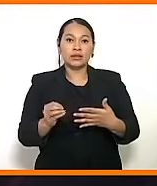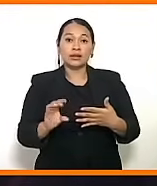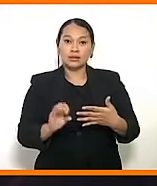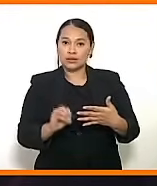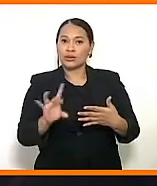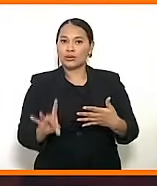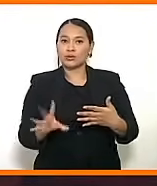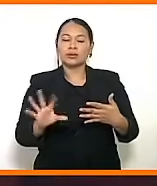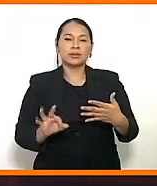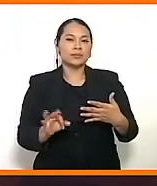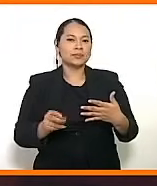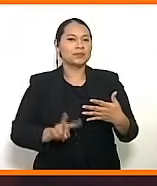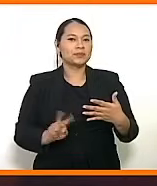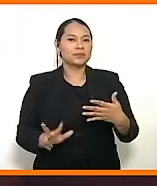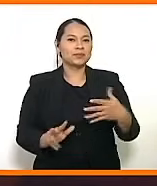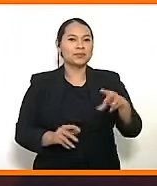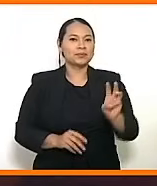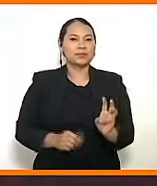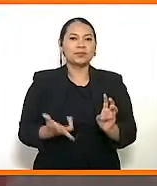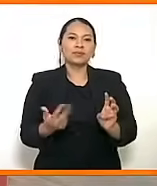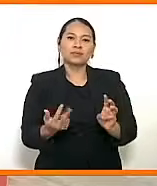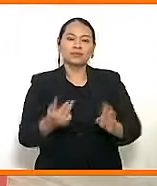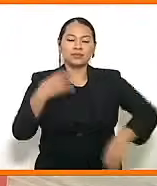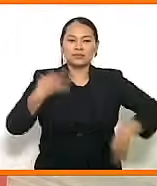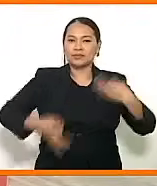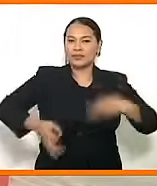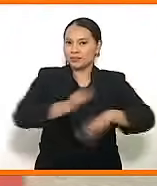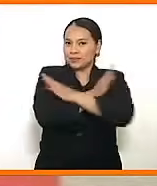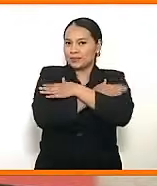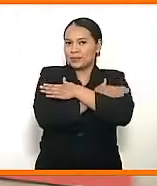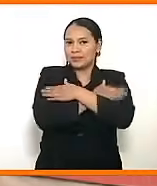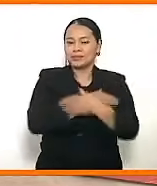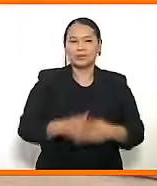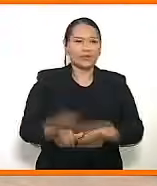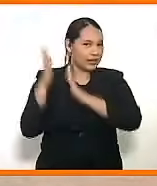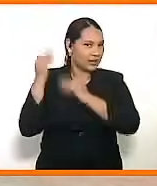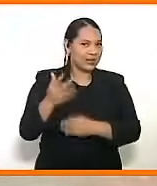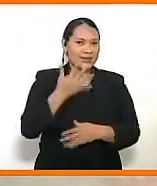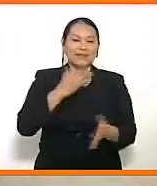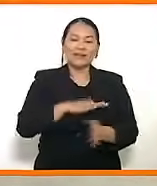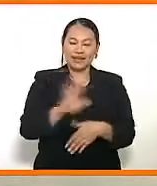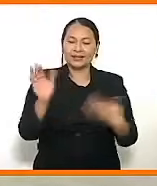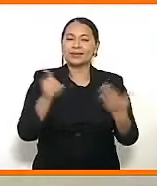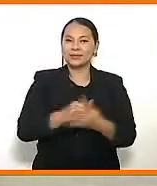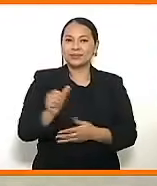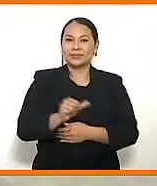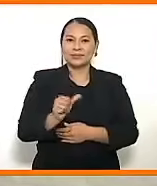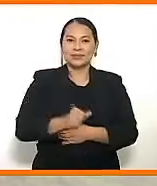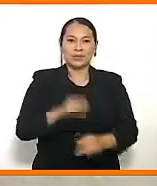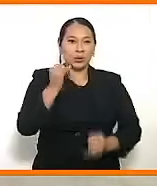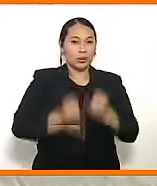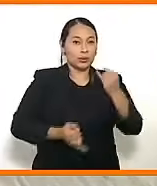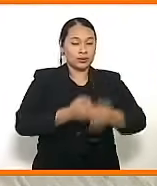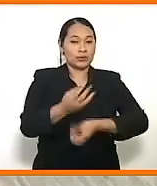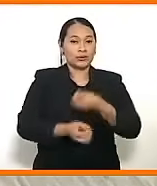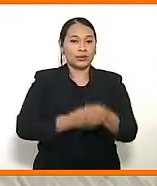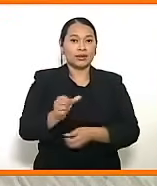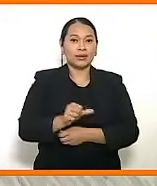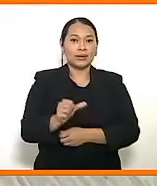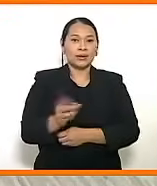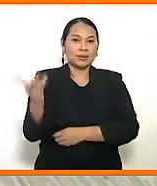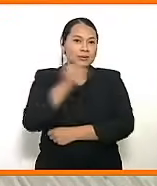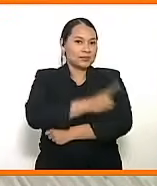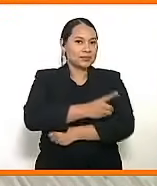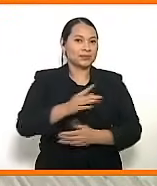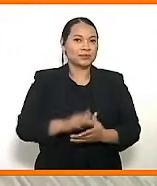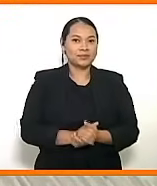19, 23 y 13. ¡Felicidades! Esperamos haberte dado muchísima suerte para nuestro último sorteo en este día, Abby. Así